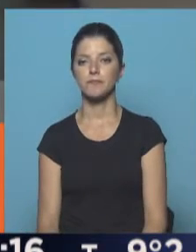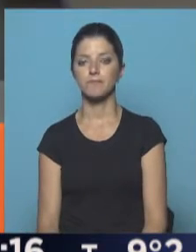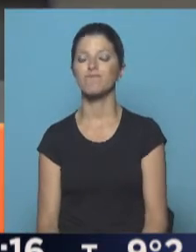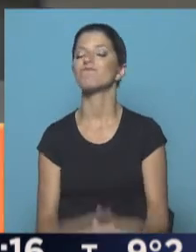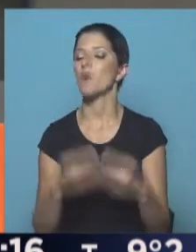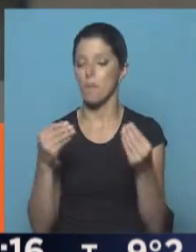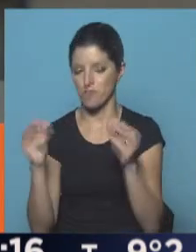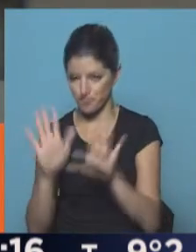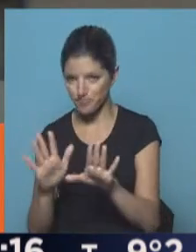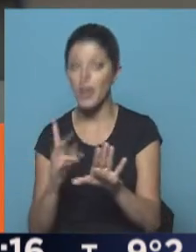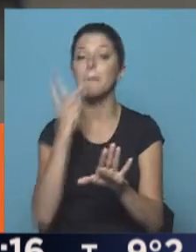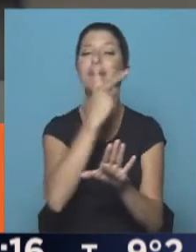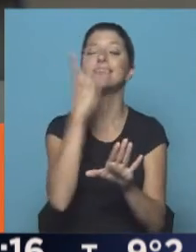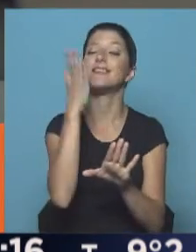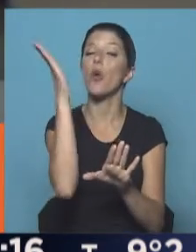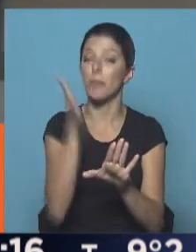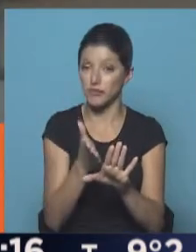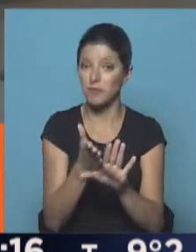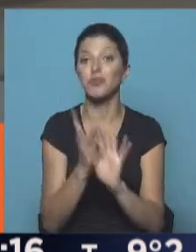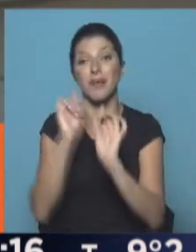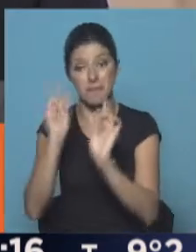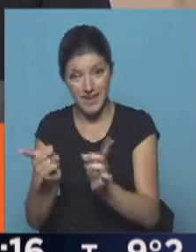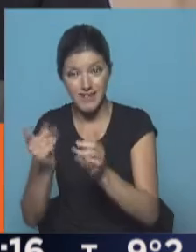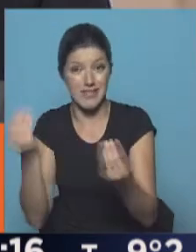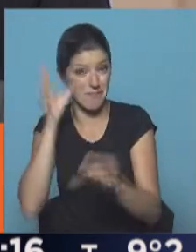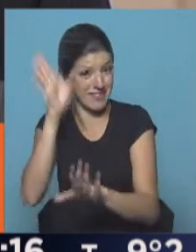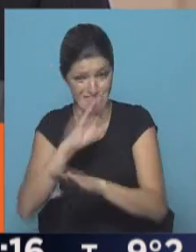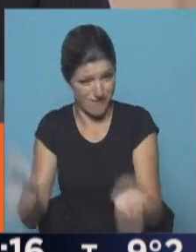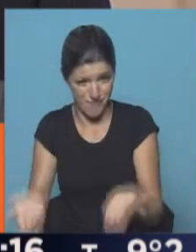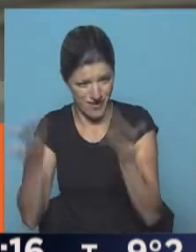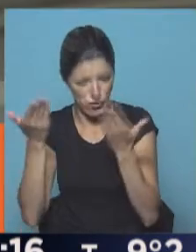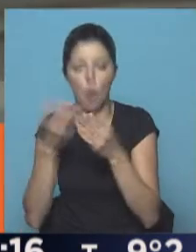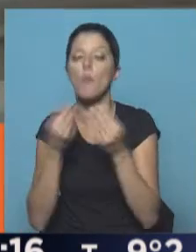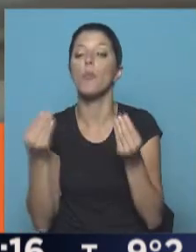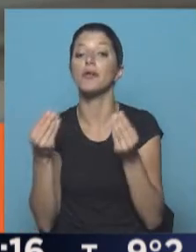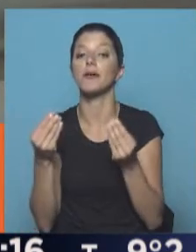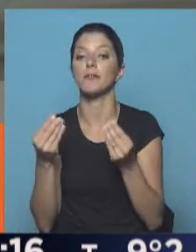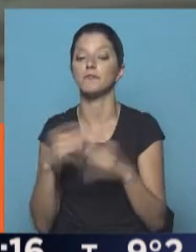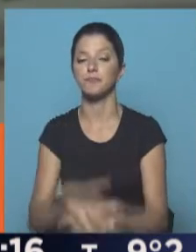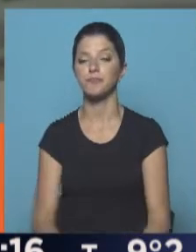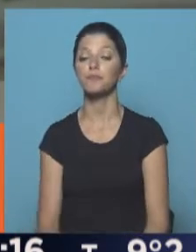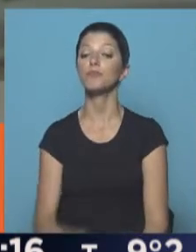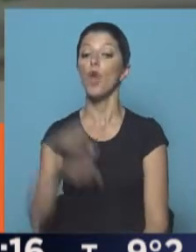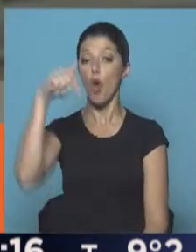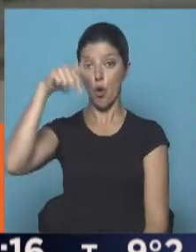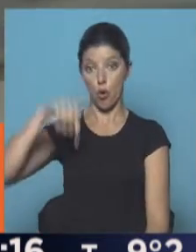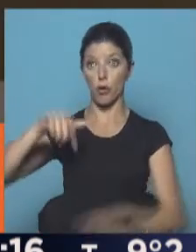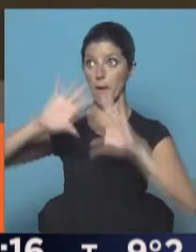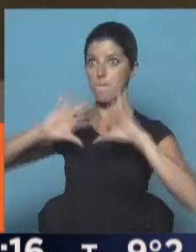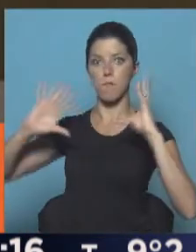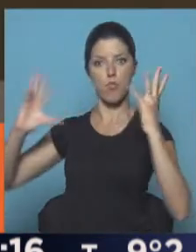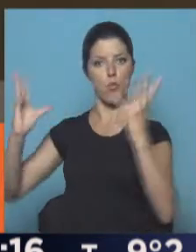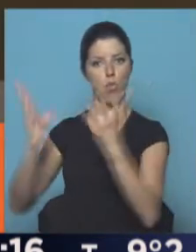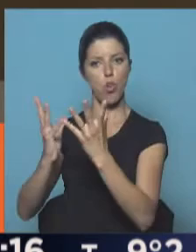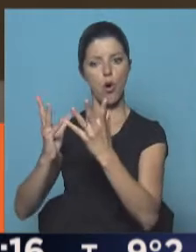es que un 25% sigue siendo una inflación muy alta. Claro. ¿Por qué? Porque hoy el mundo, en su conjunto, no tiene